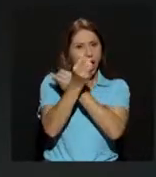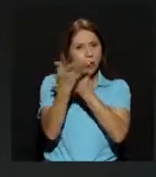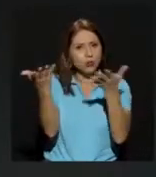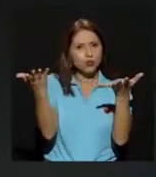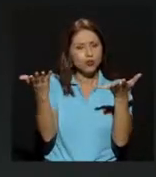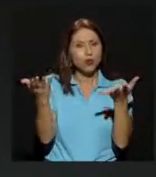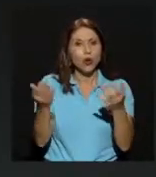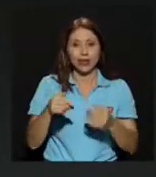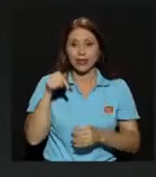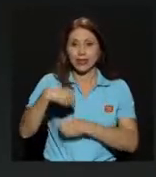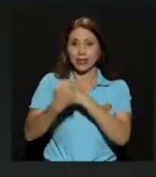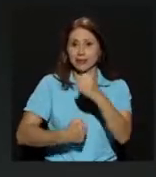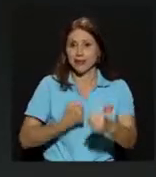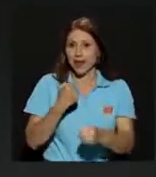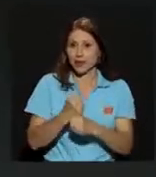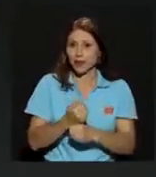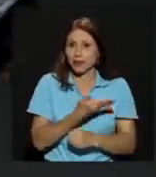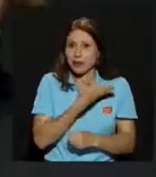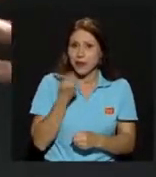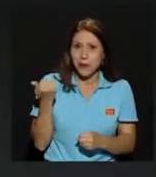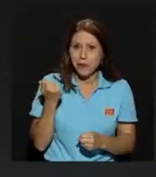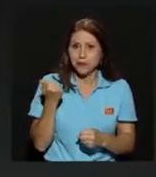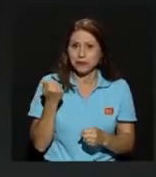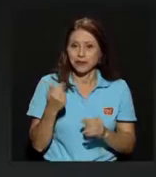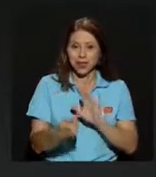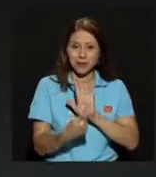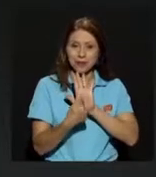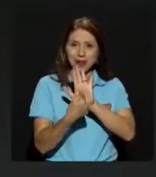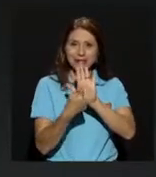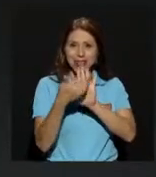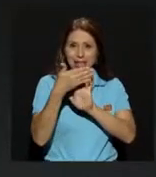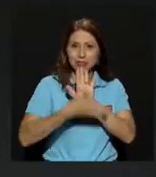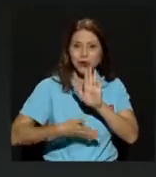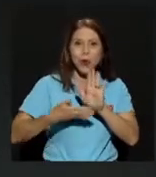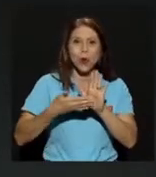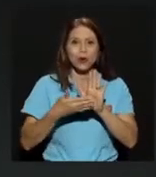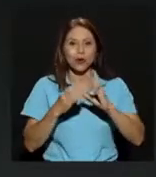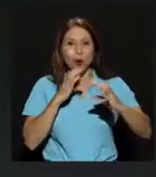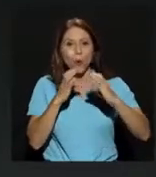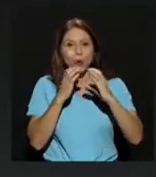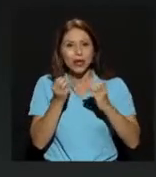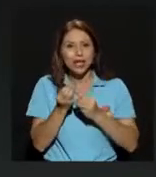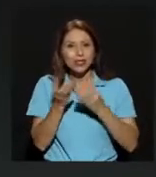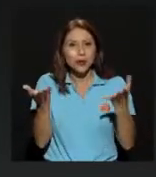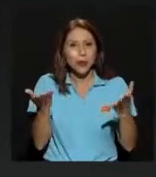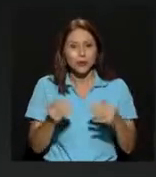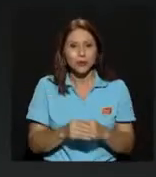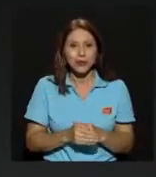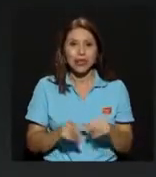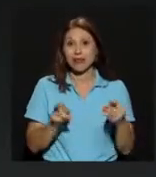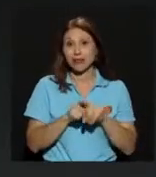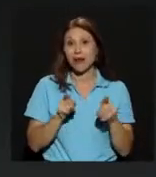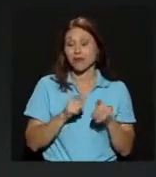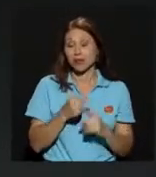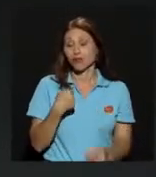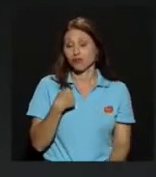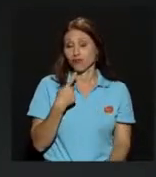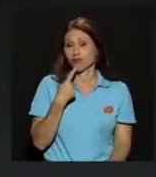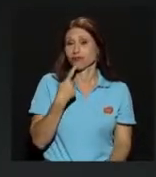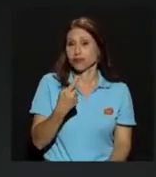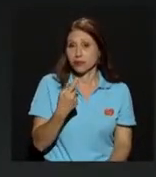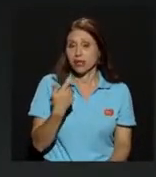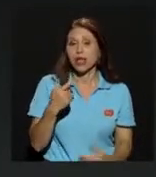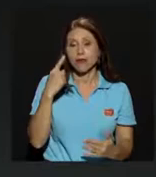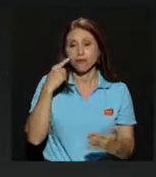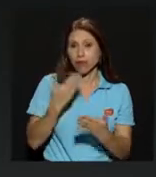este año es mejor en presentación en comunicación y confieso que la evidencia es contundente